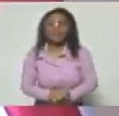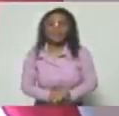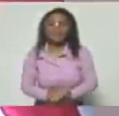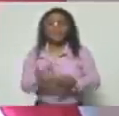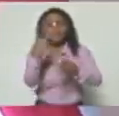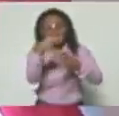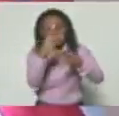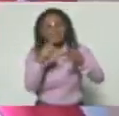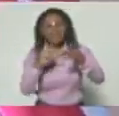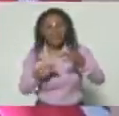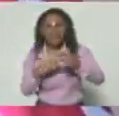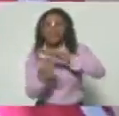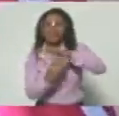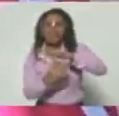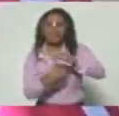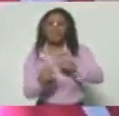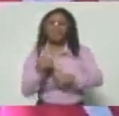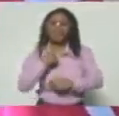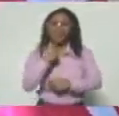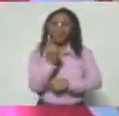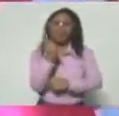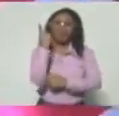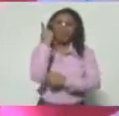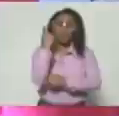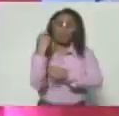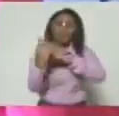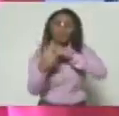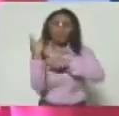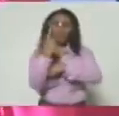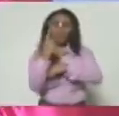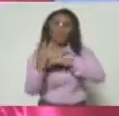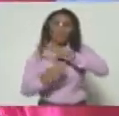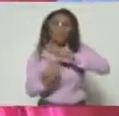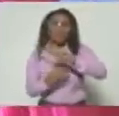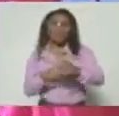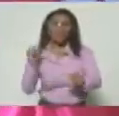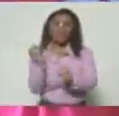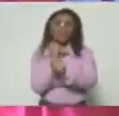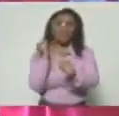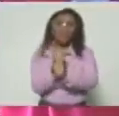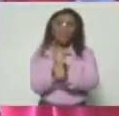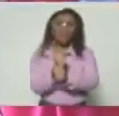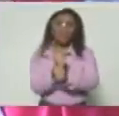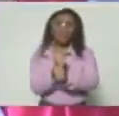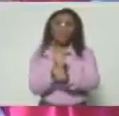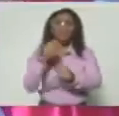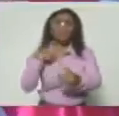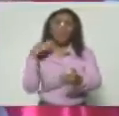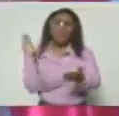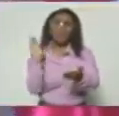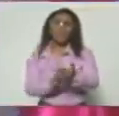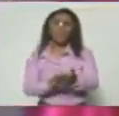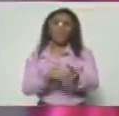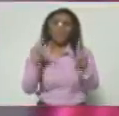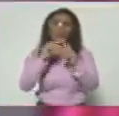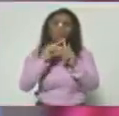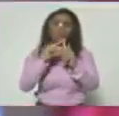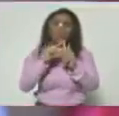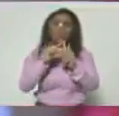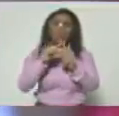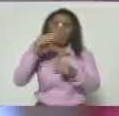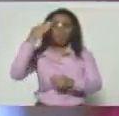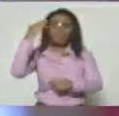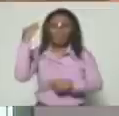varias bases, yo digo una sola base de operaciones, y le pongo un adjetivo, paramilitar,